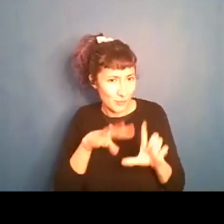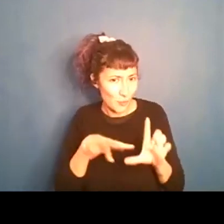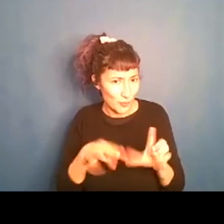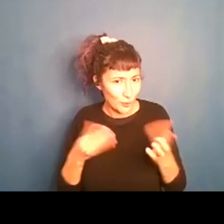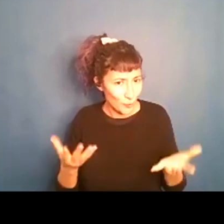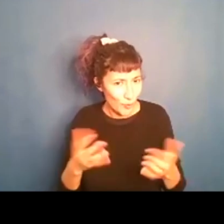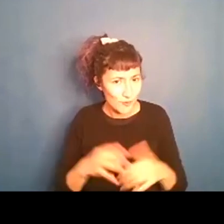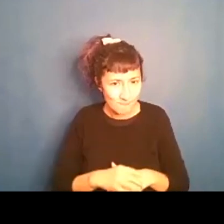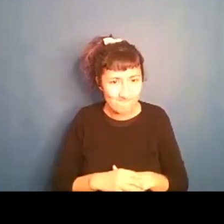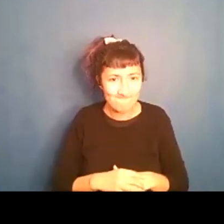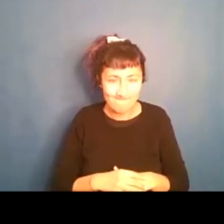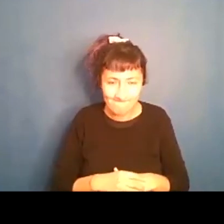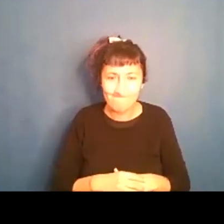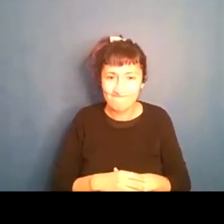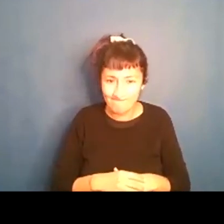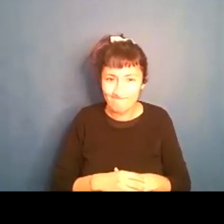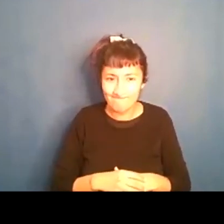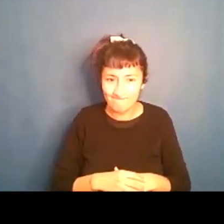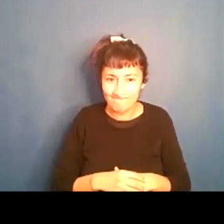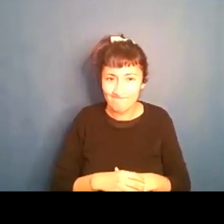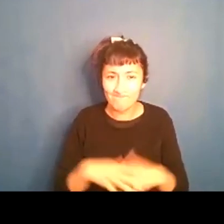Increíble. Tremendo.